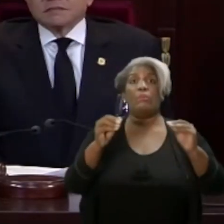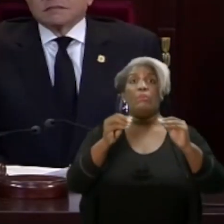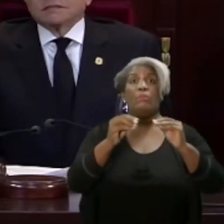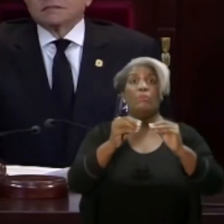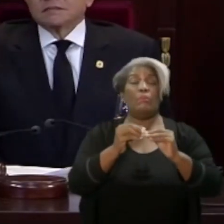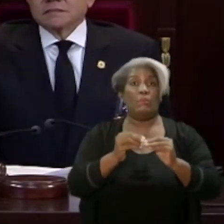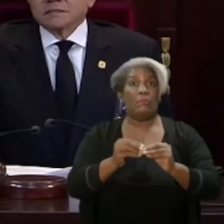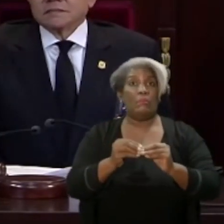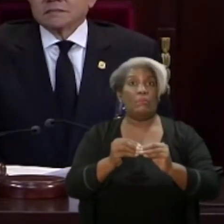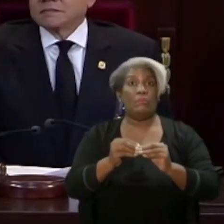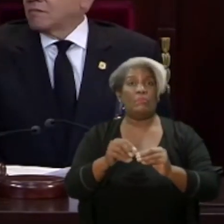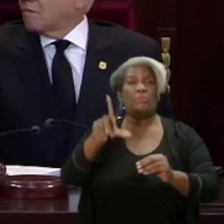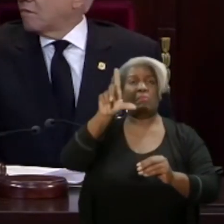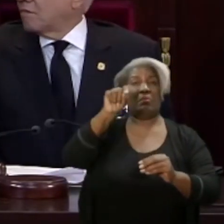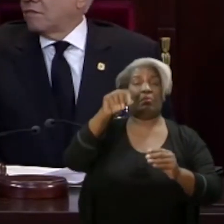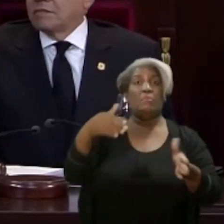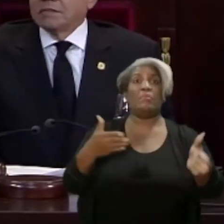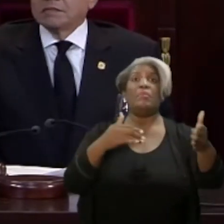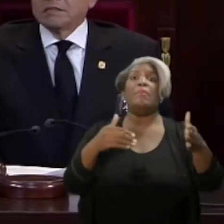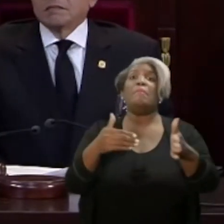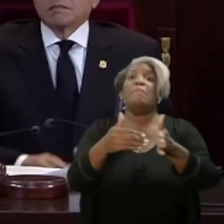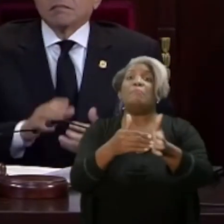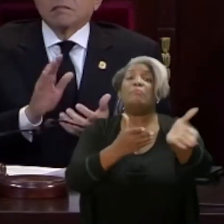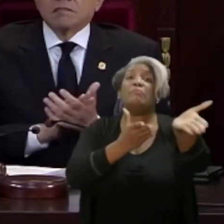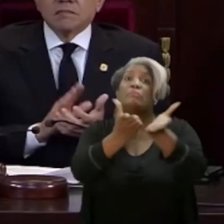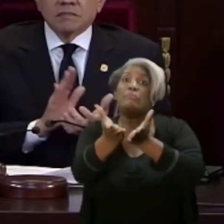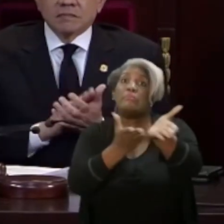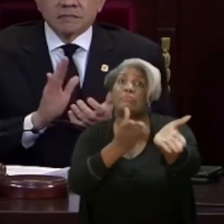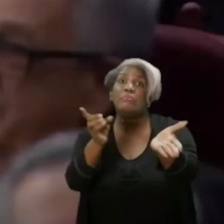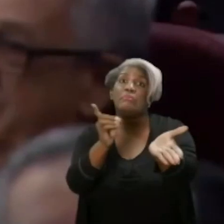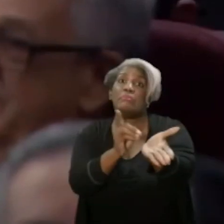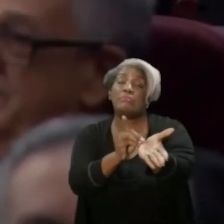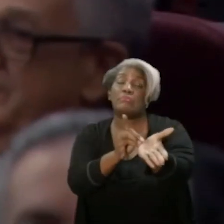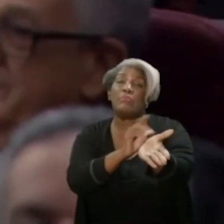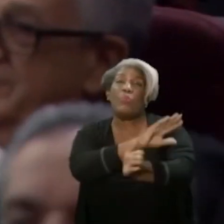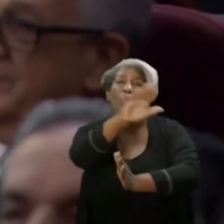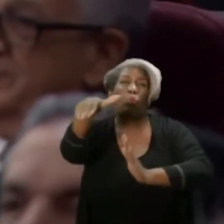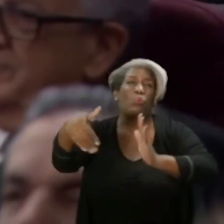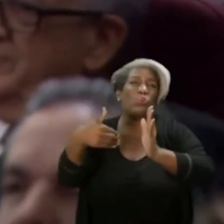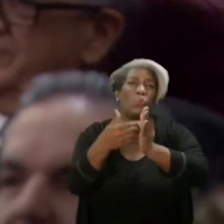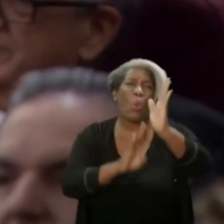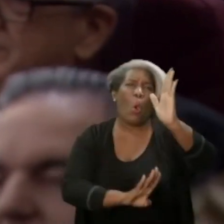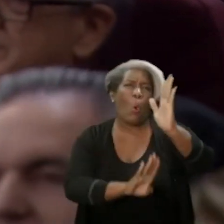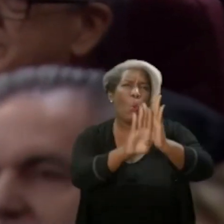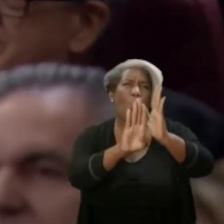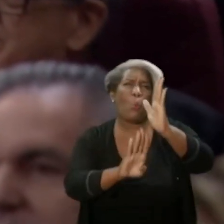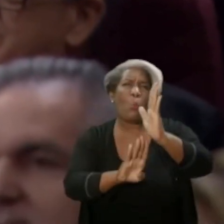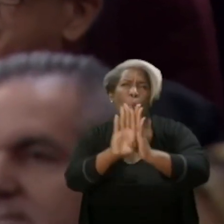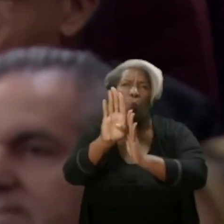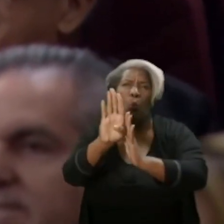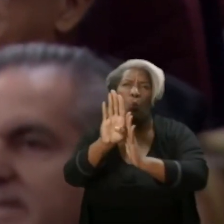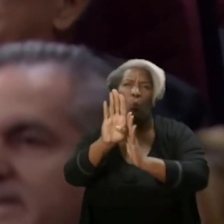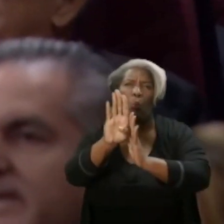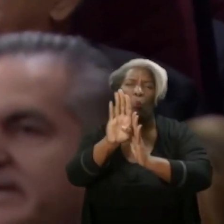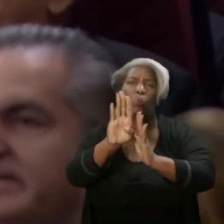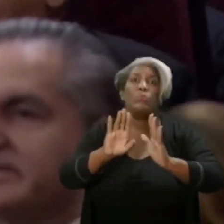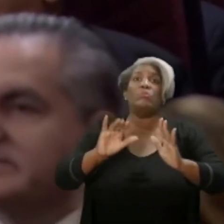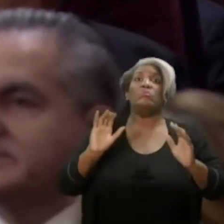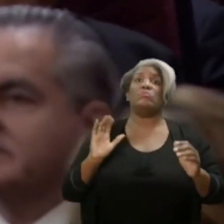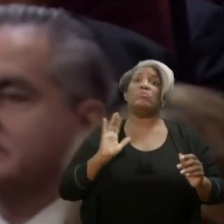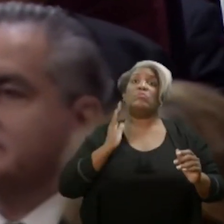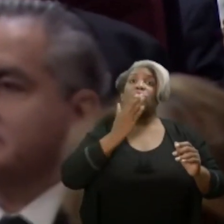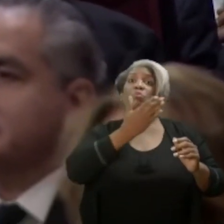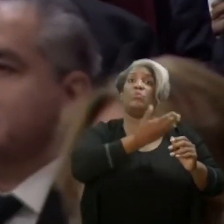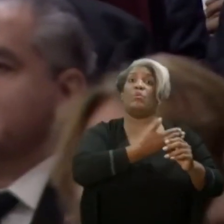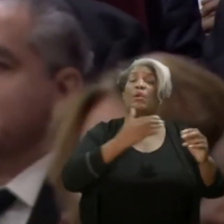médicas y más de 20.000 servicios médicos. Todas estas mejoras de nuestro sistema de